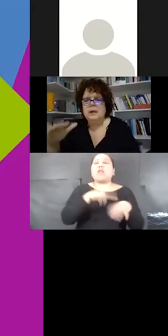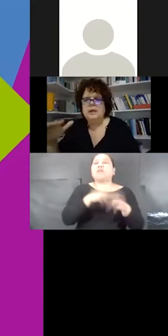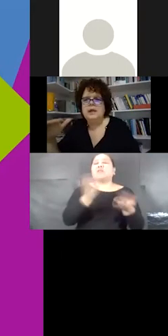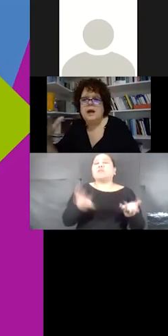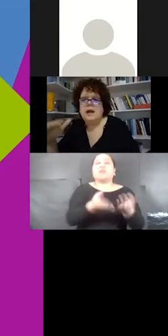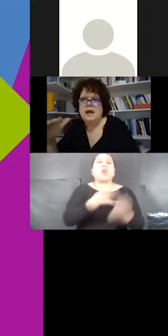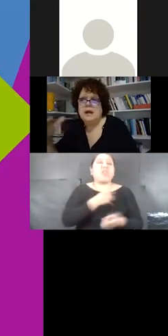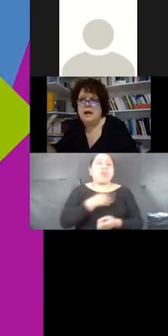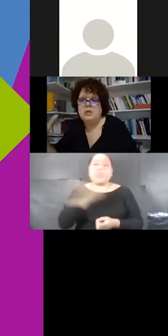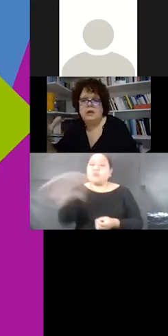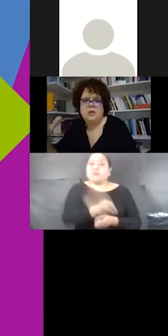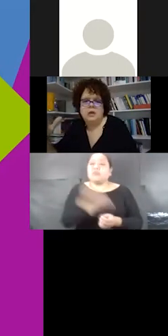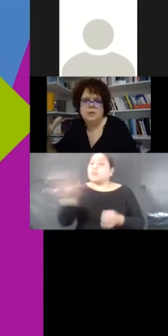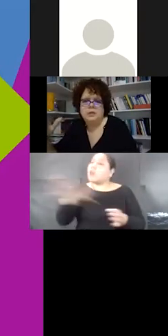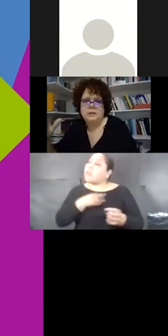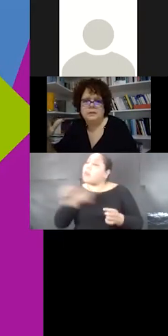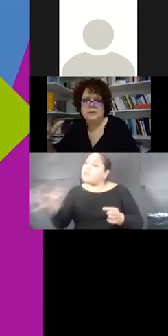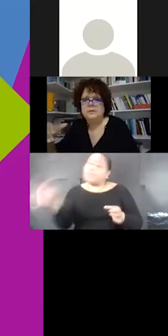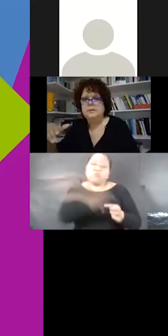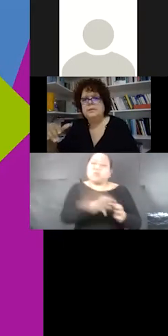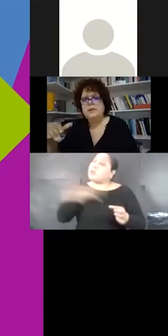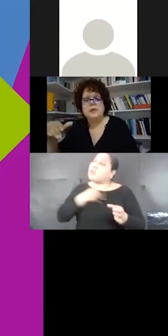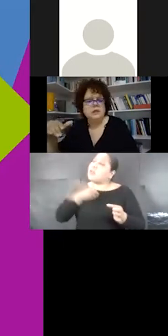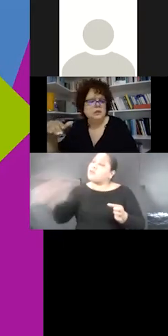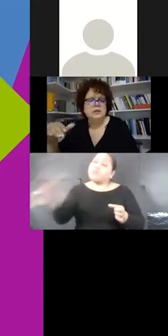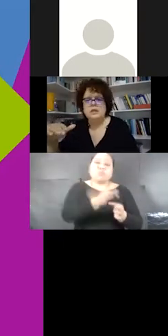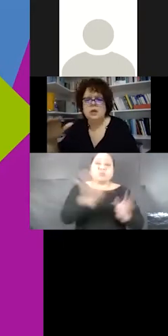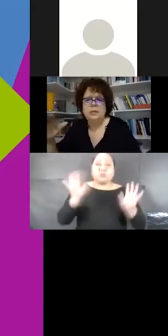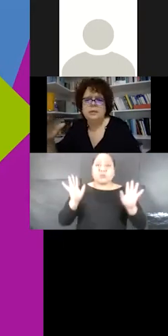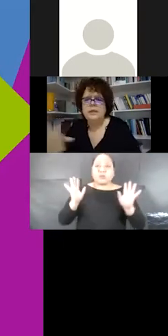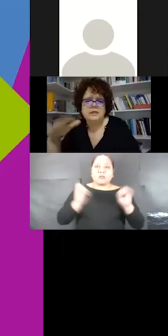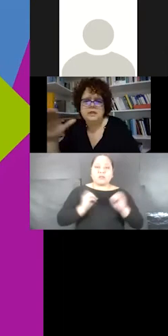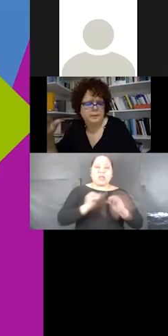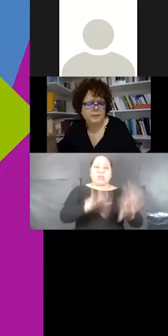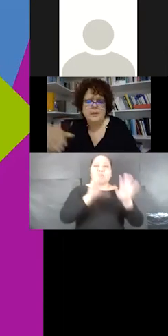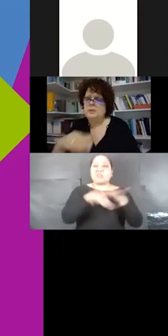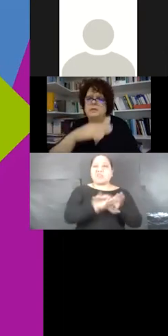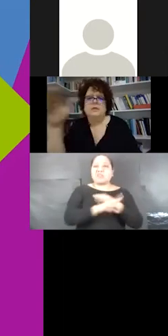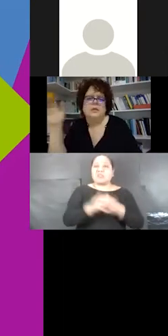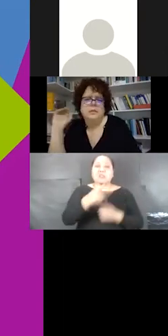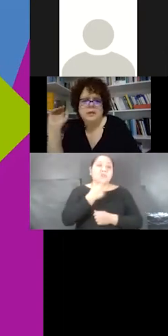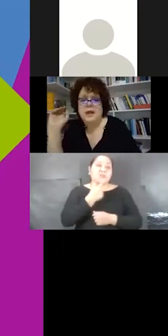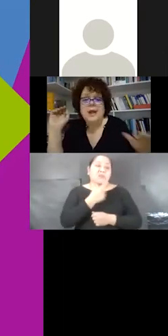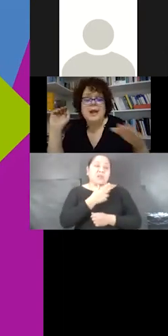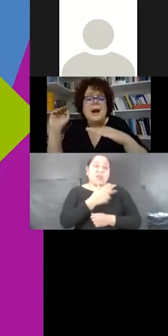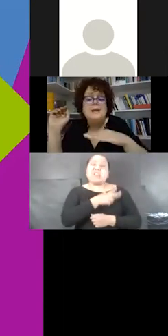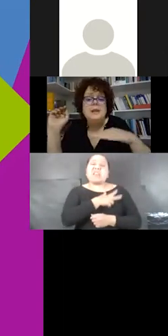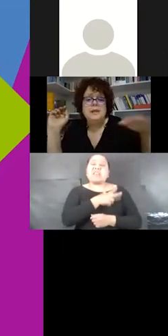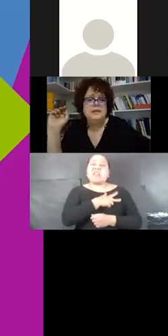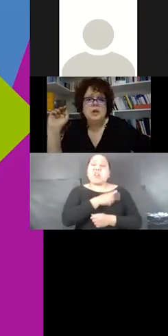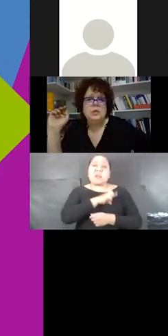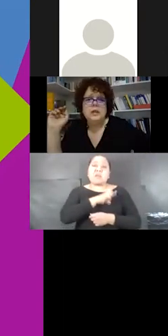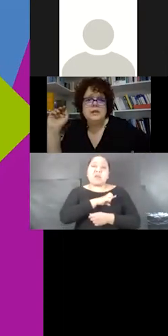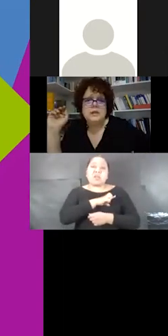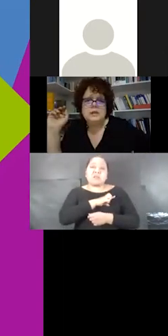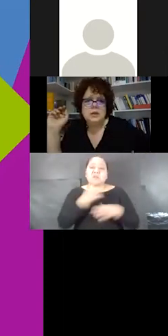tienes para ver qué grado te corresponde? ¿Sí? Entonces, si te correspondía el tercero de primaria, pues ibas al tercero de primaria. Así hubieras